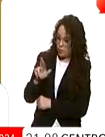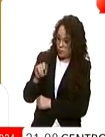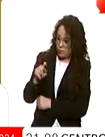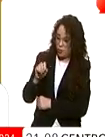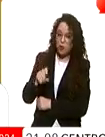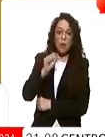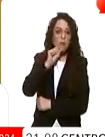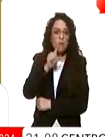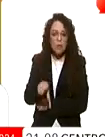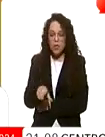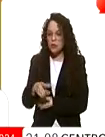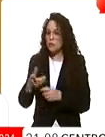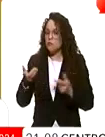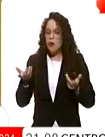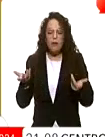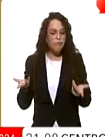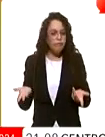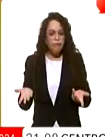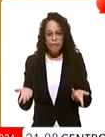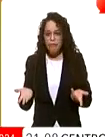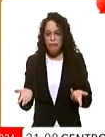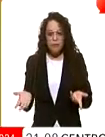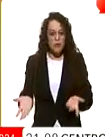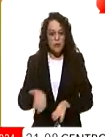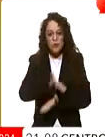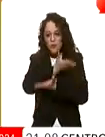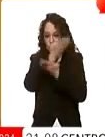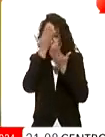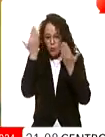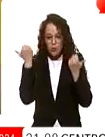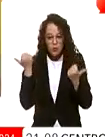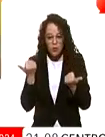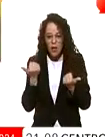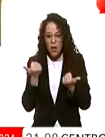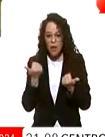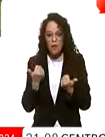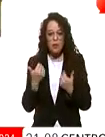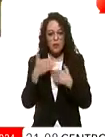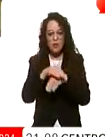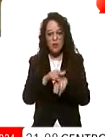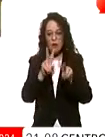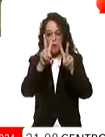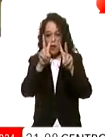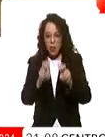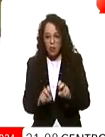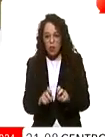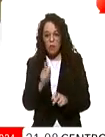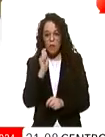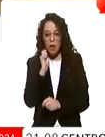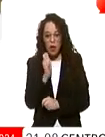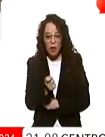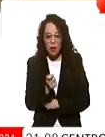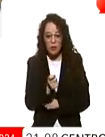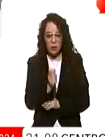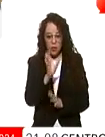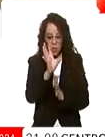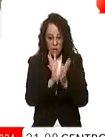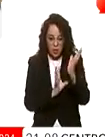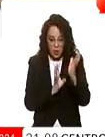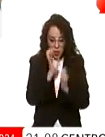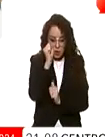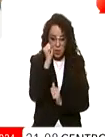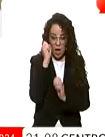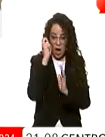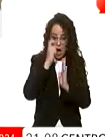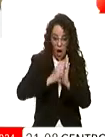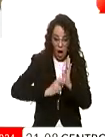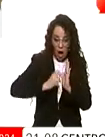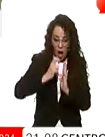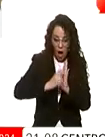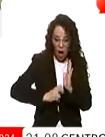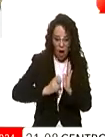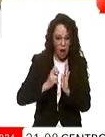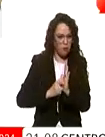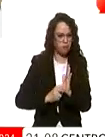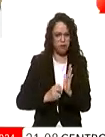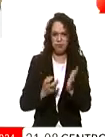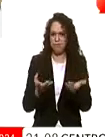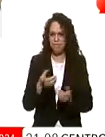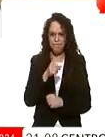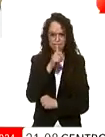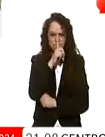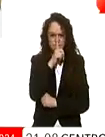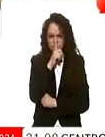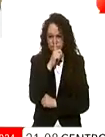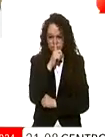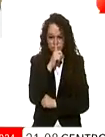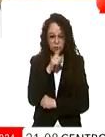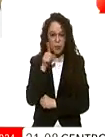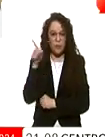conocer de las modificaciones a la Constitución de la República, a pesar de que los